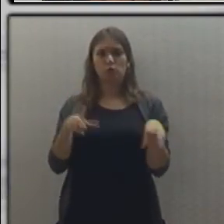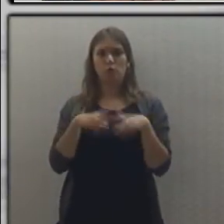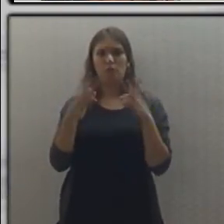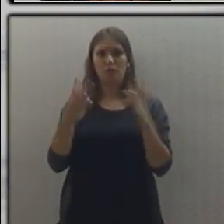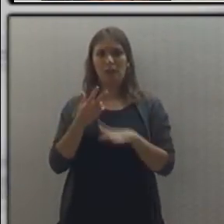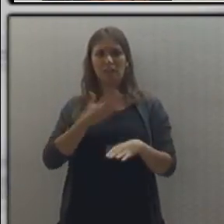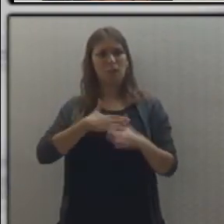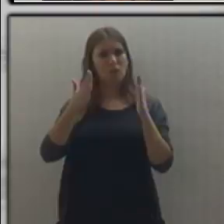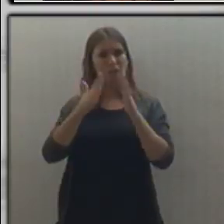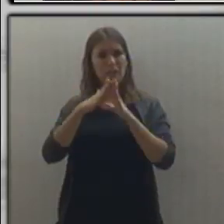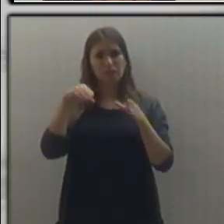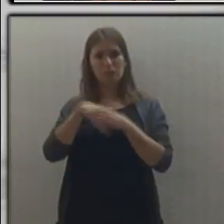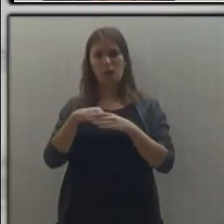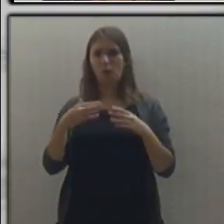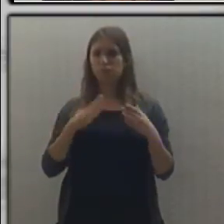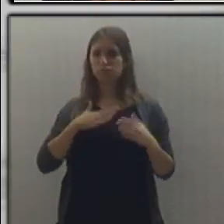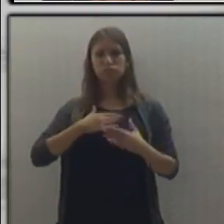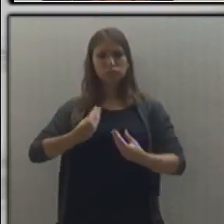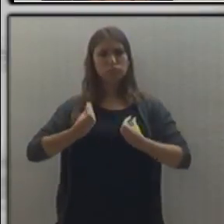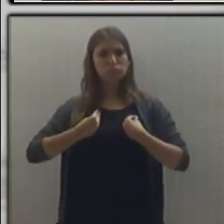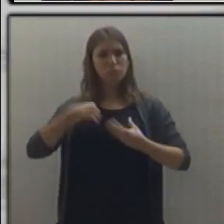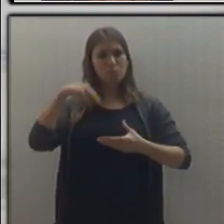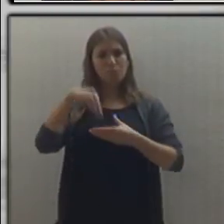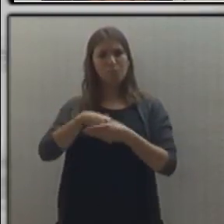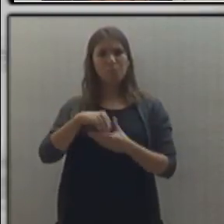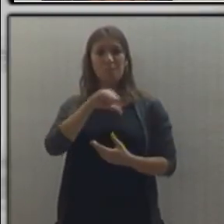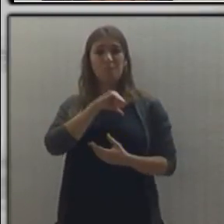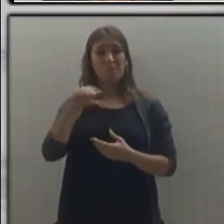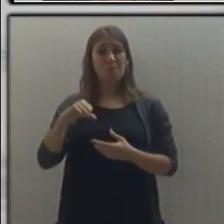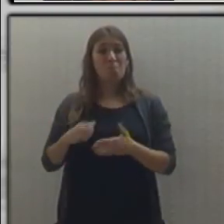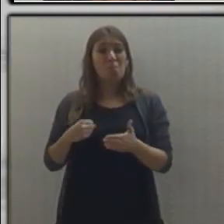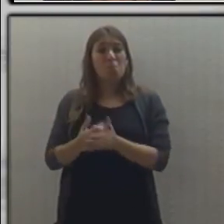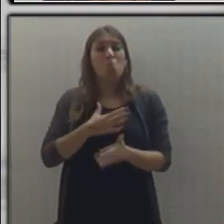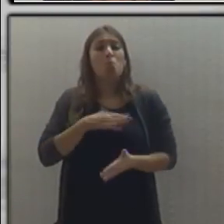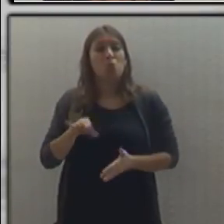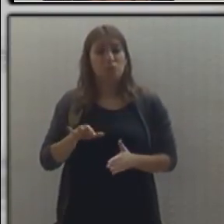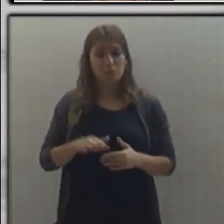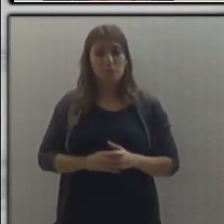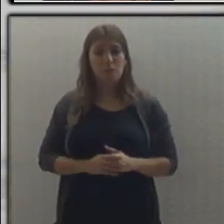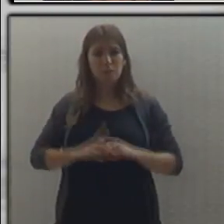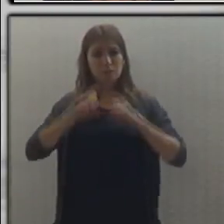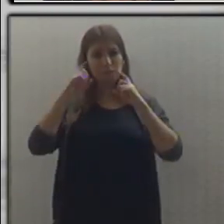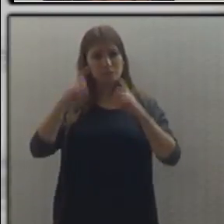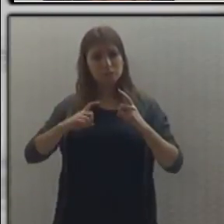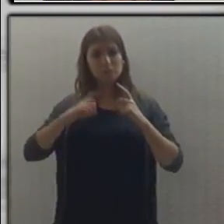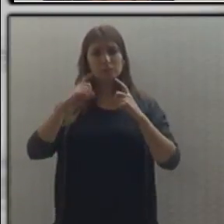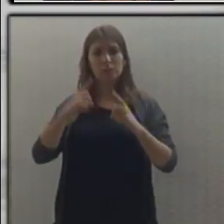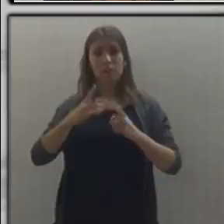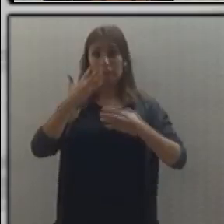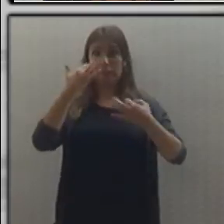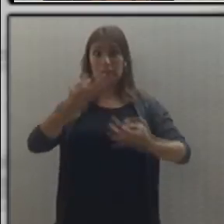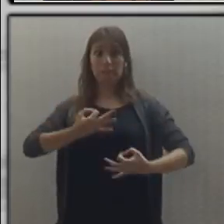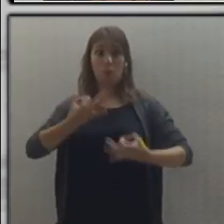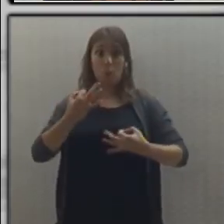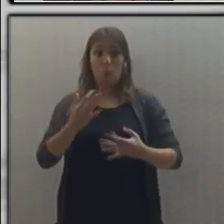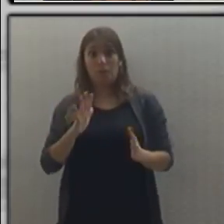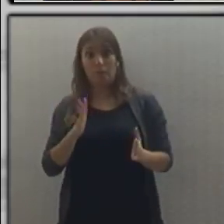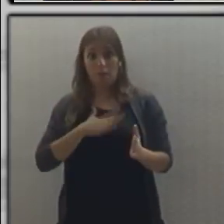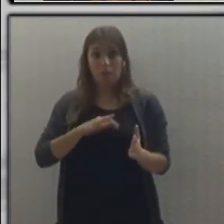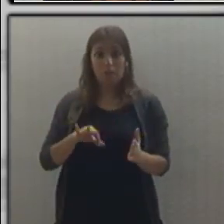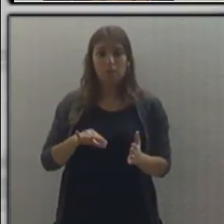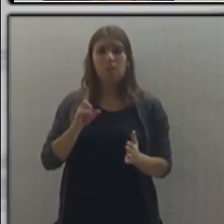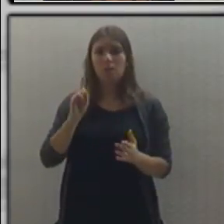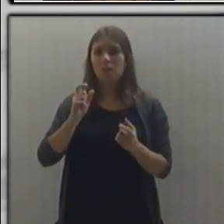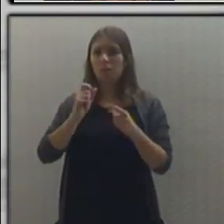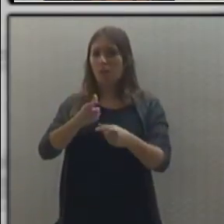seguir viviendo en casa con el máximo de autonomía alcanzable, procurando la máxima seguridad posible y